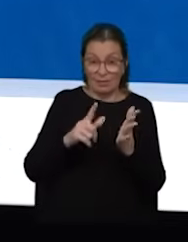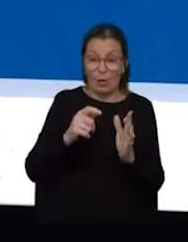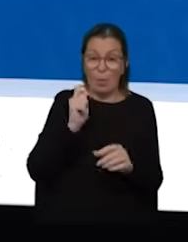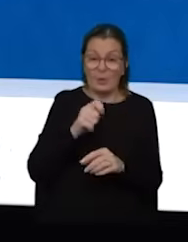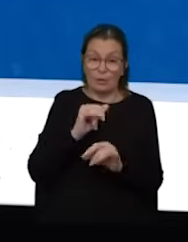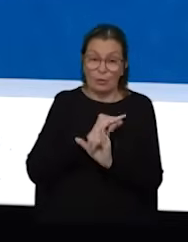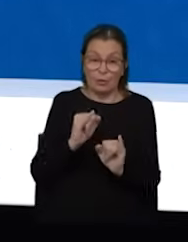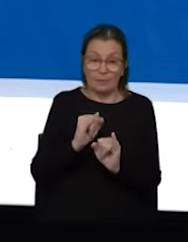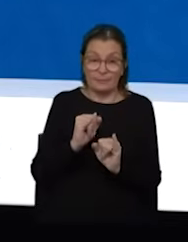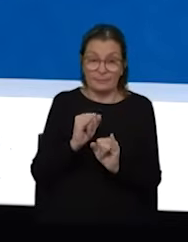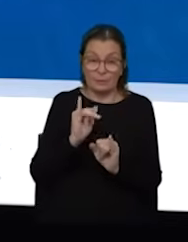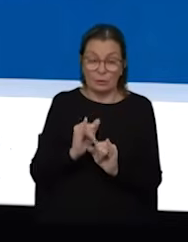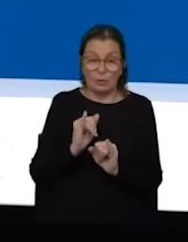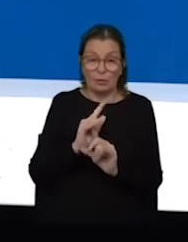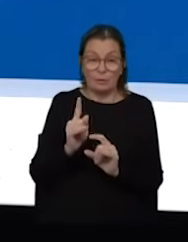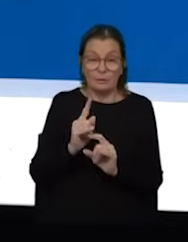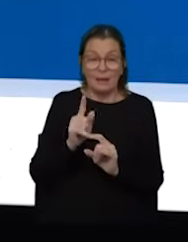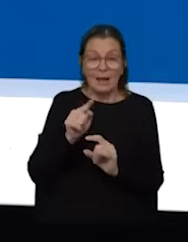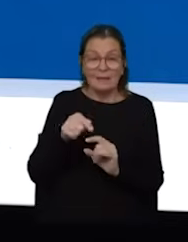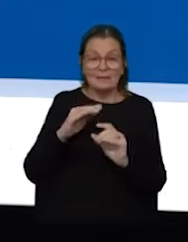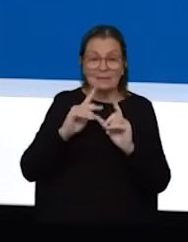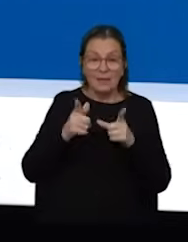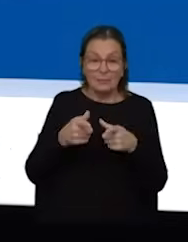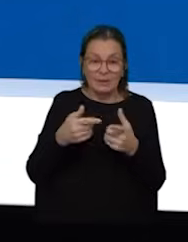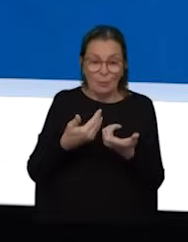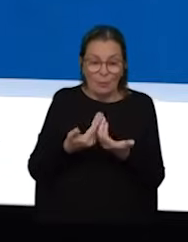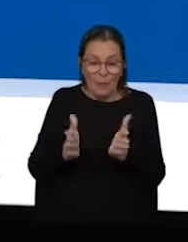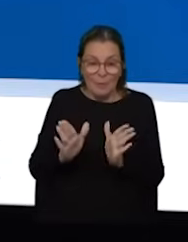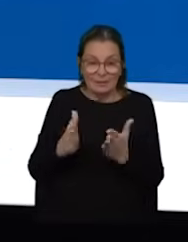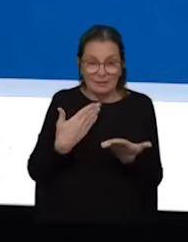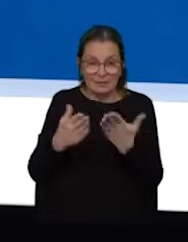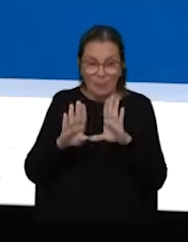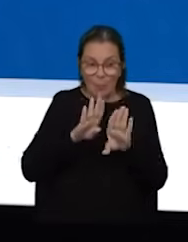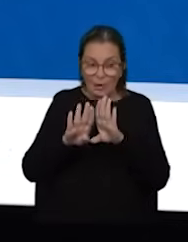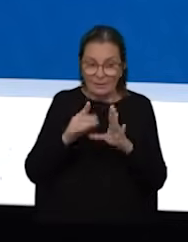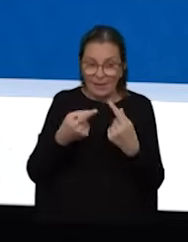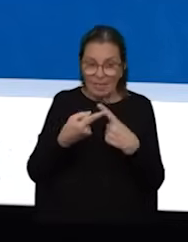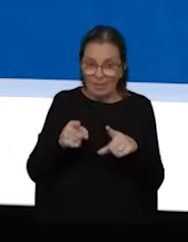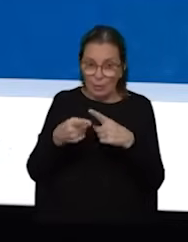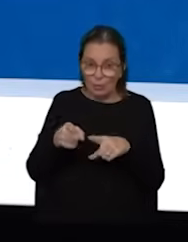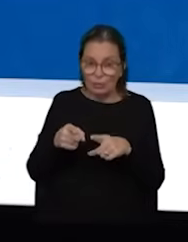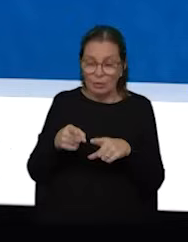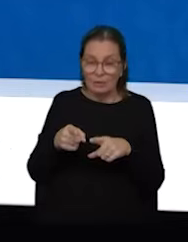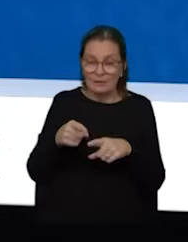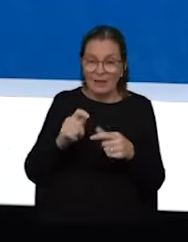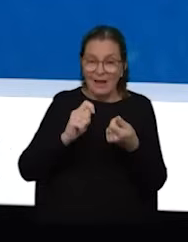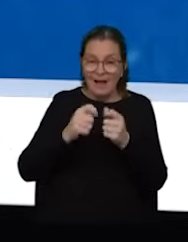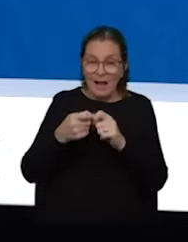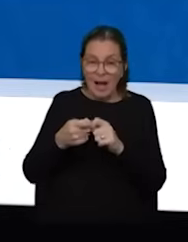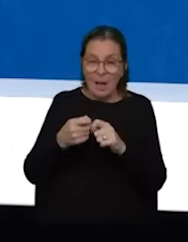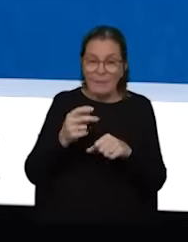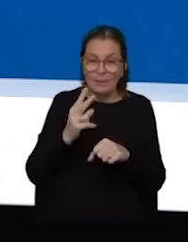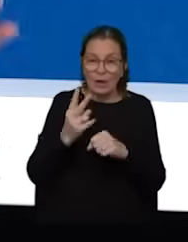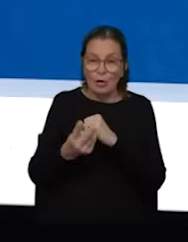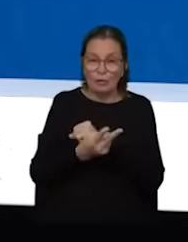no Bueno Este ahí también se abre toda una puerta de discusión porque en estas modificaciones desaparece el control